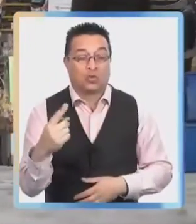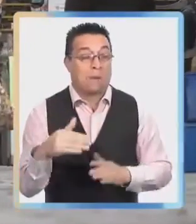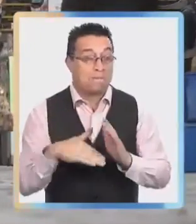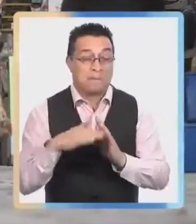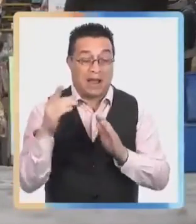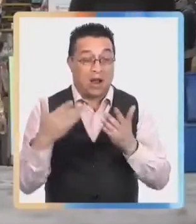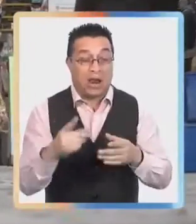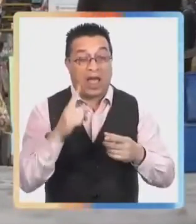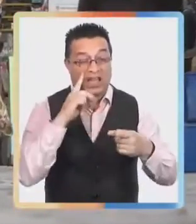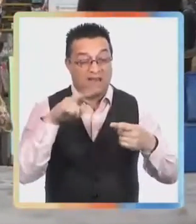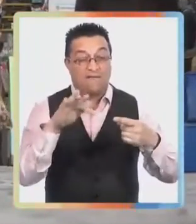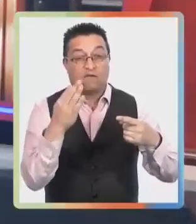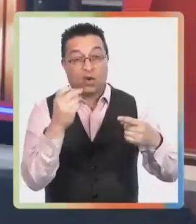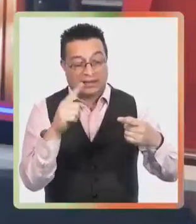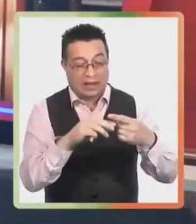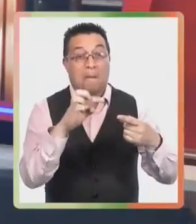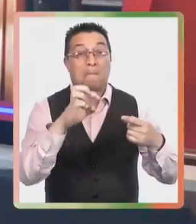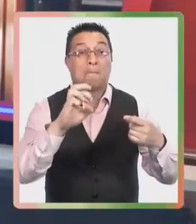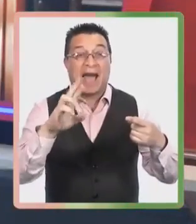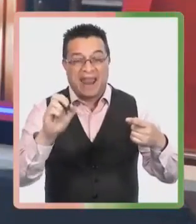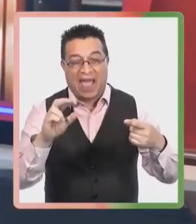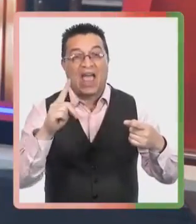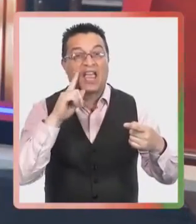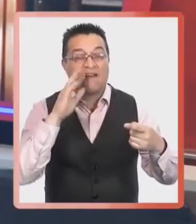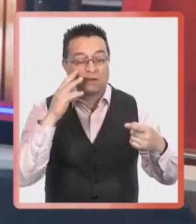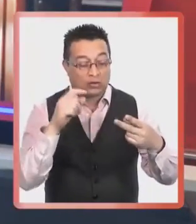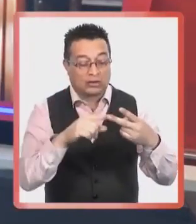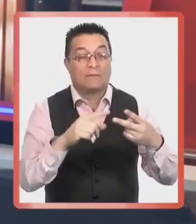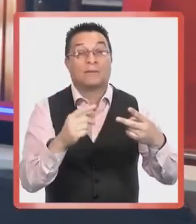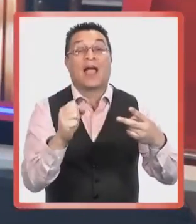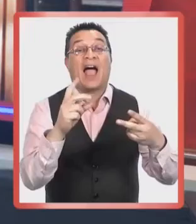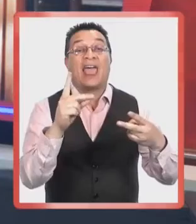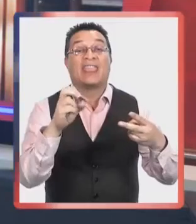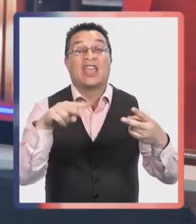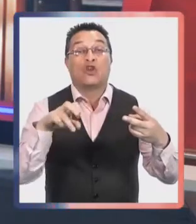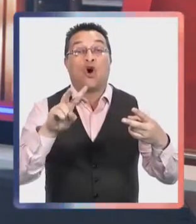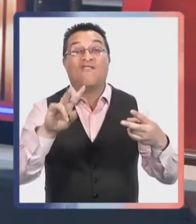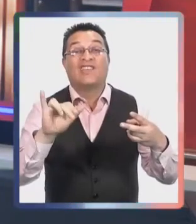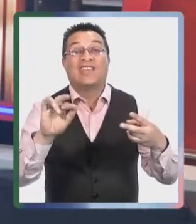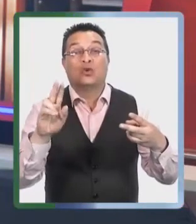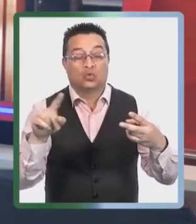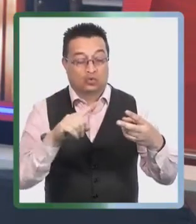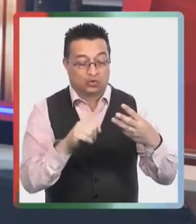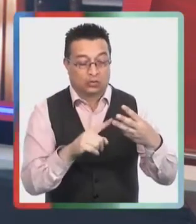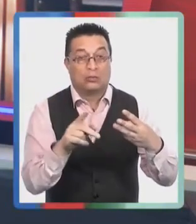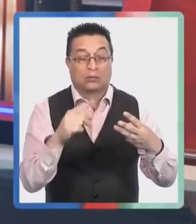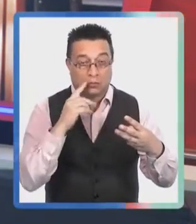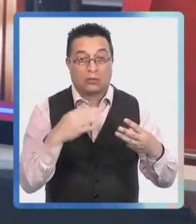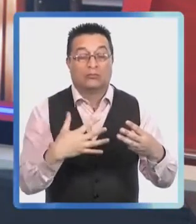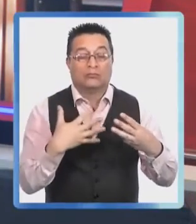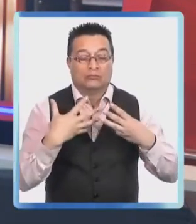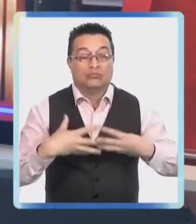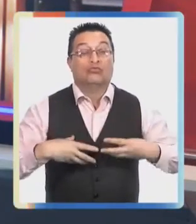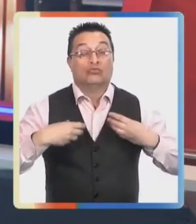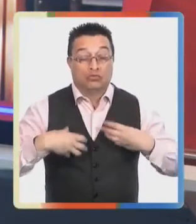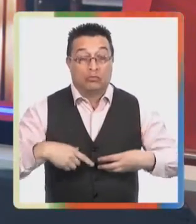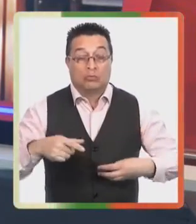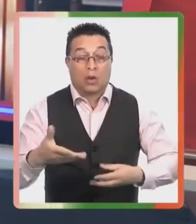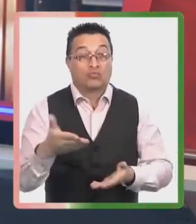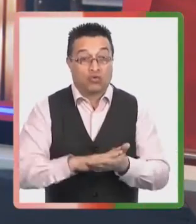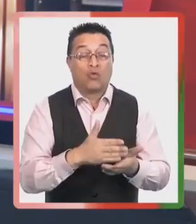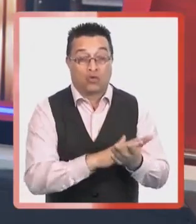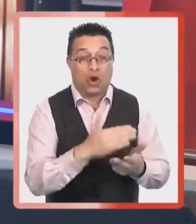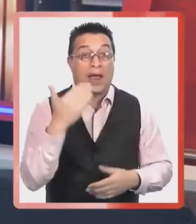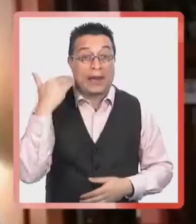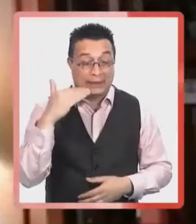2021. Influenza, parainfluenza, adenovirus, virus incisional respiratorio que mata a los